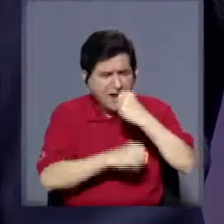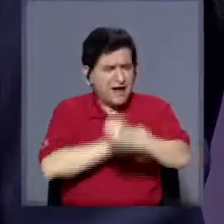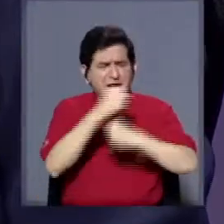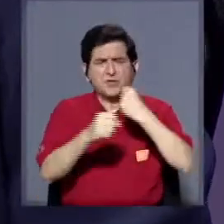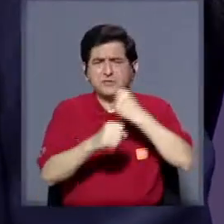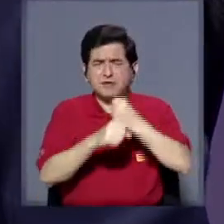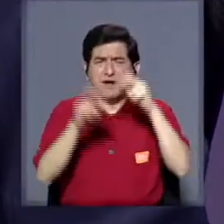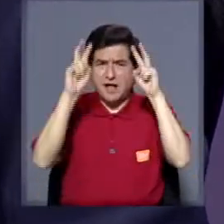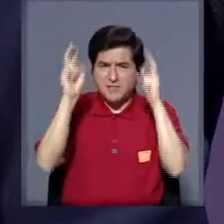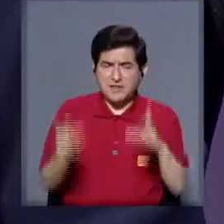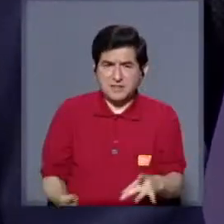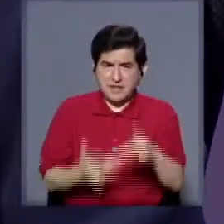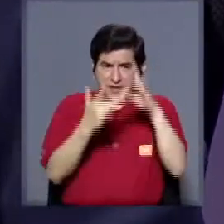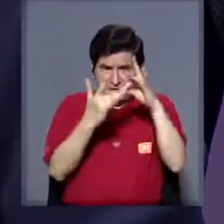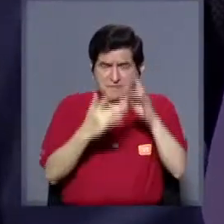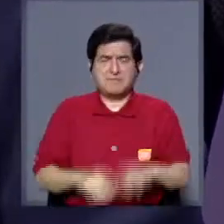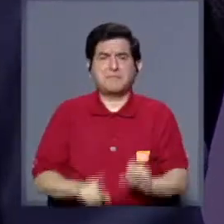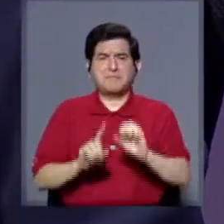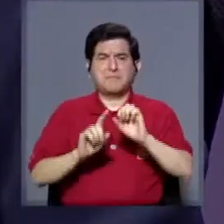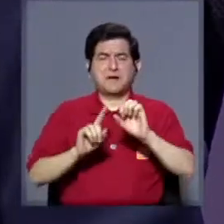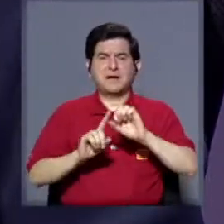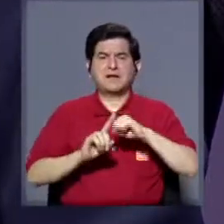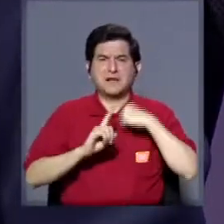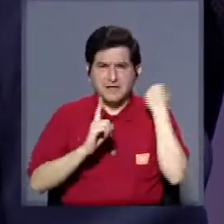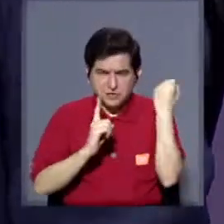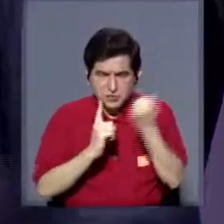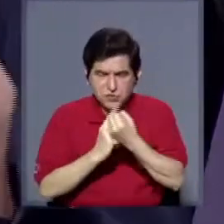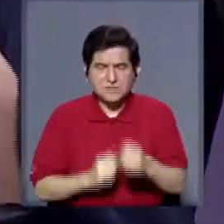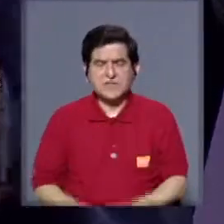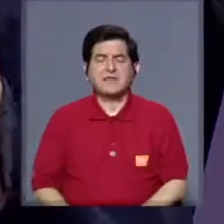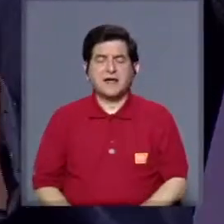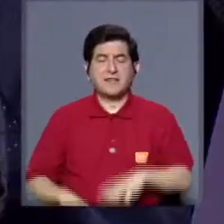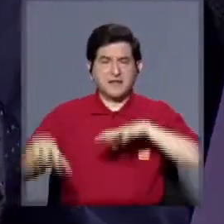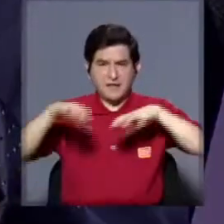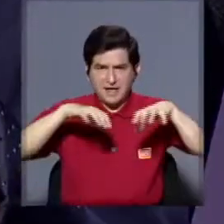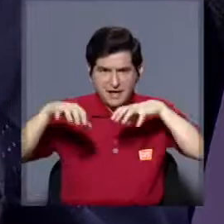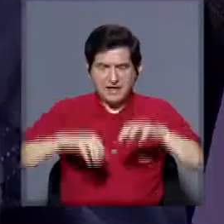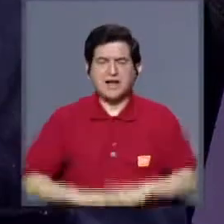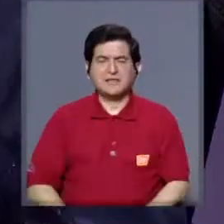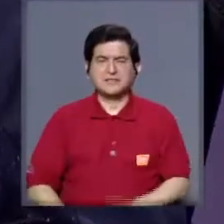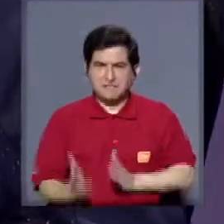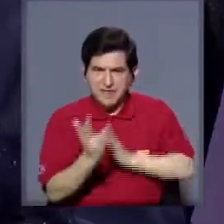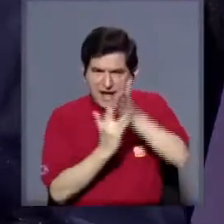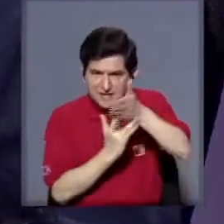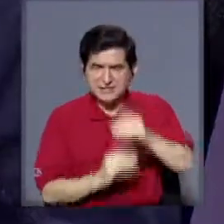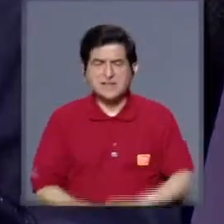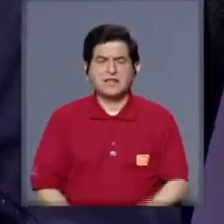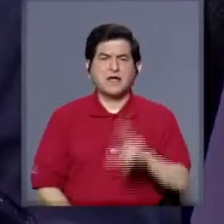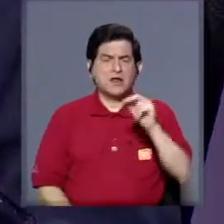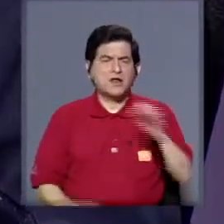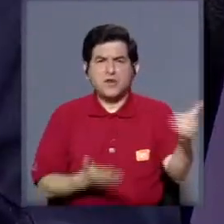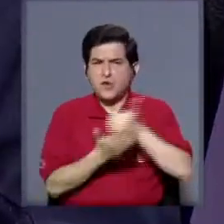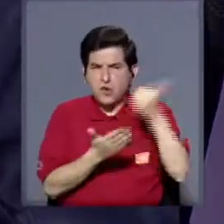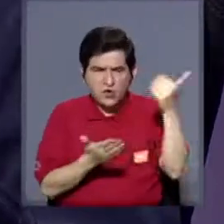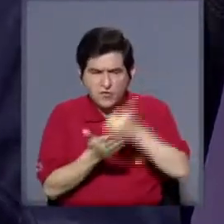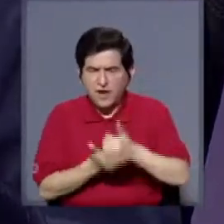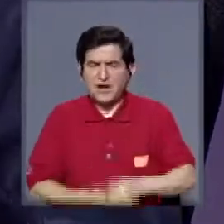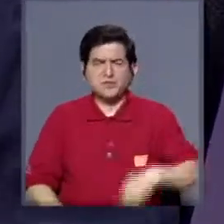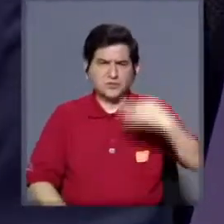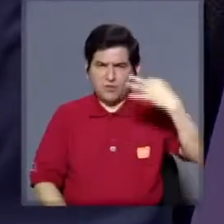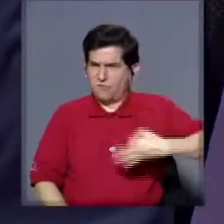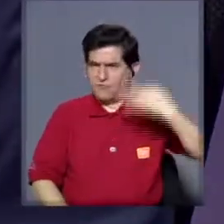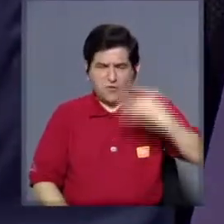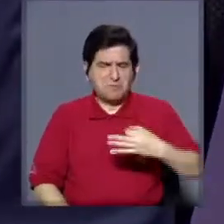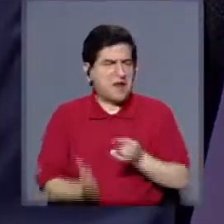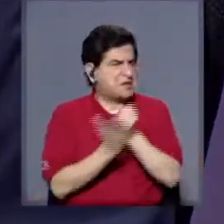el tema particularmente desde la asociación ciudadana acceder es que tenemos muchas historias que no se recopilan de manera formal verdad